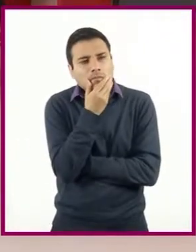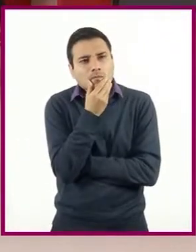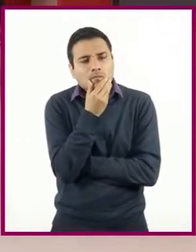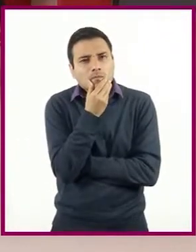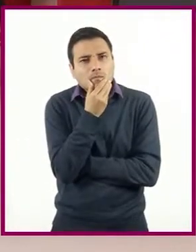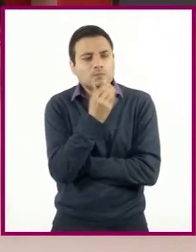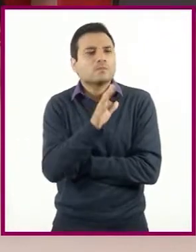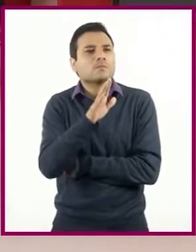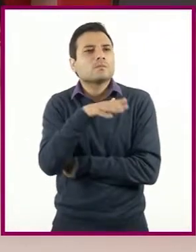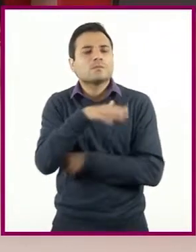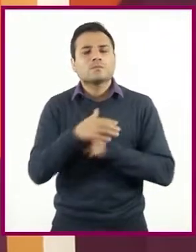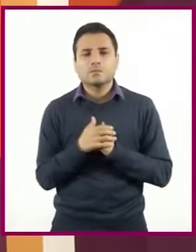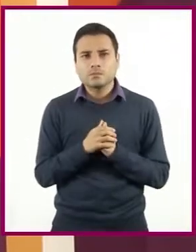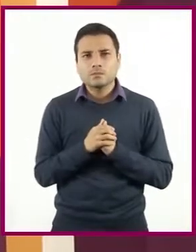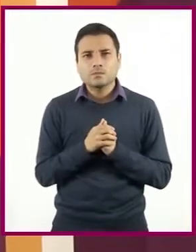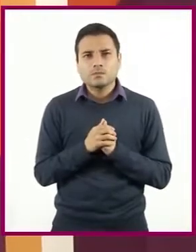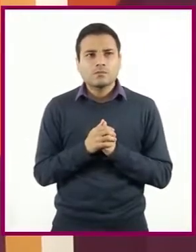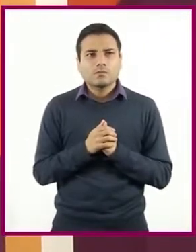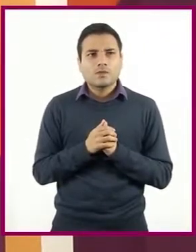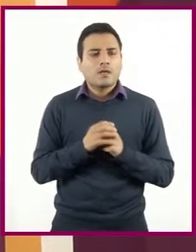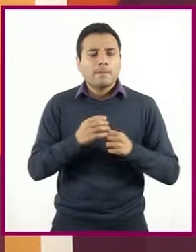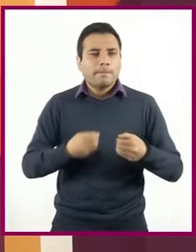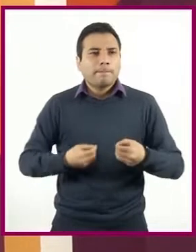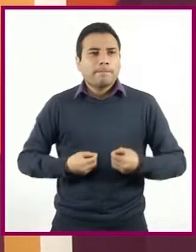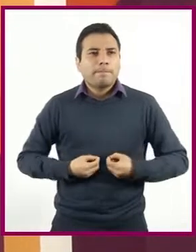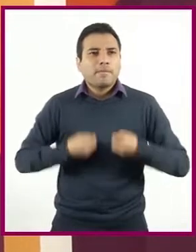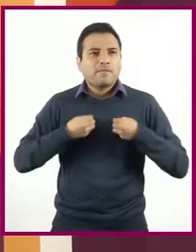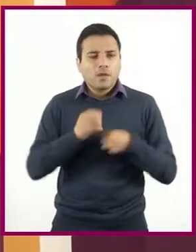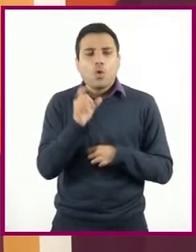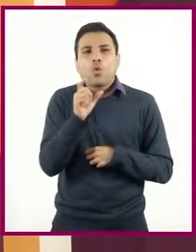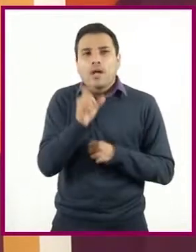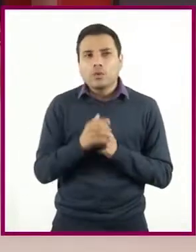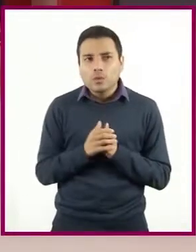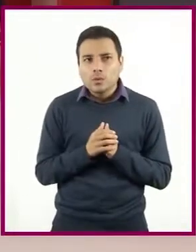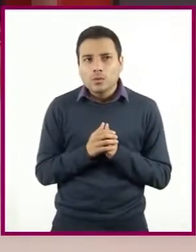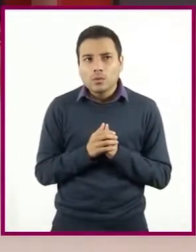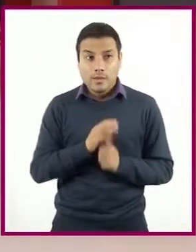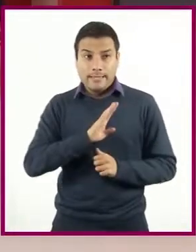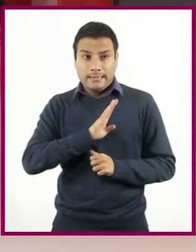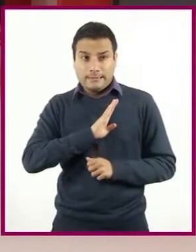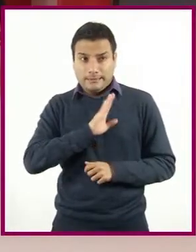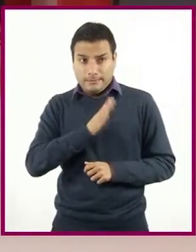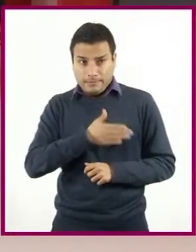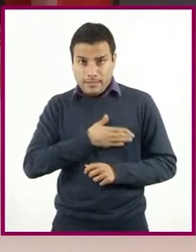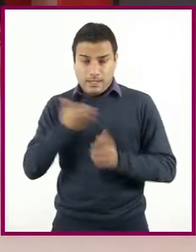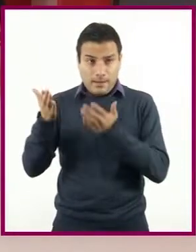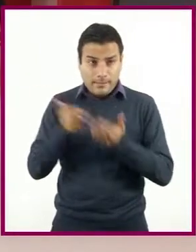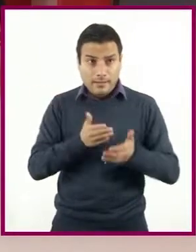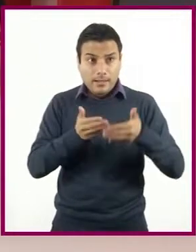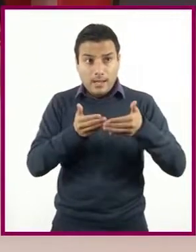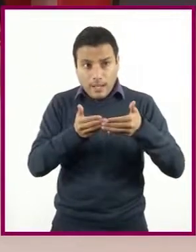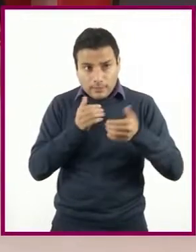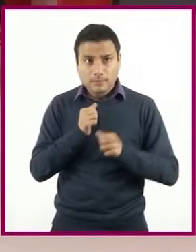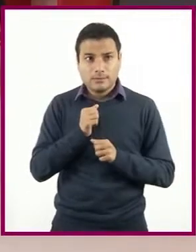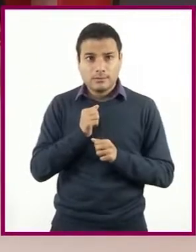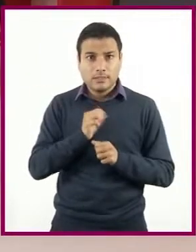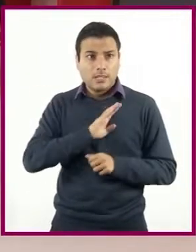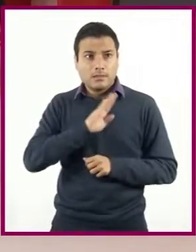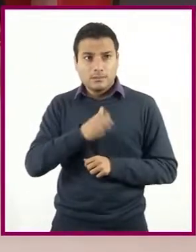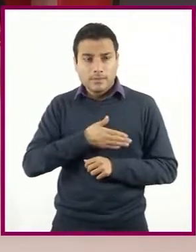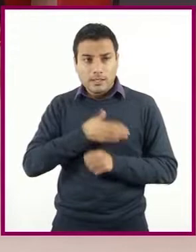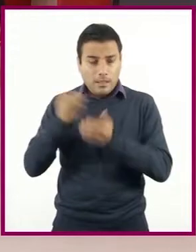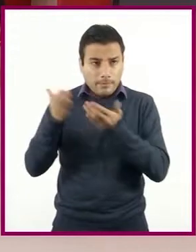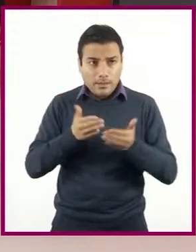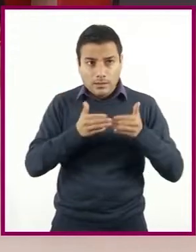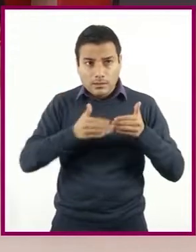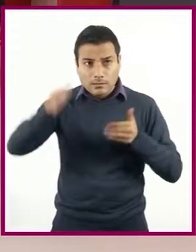Dime. ¿A qué época pertenecen? ¿A la precolombina? ¿A la colonia? ¿O a la